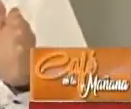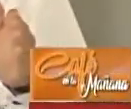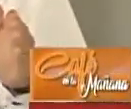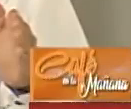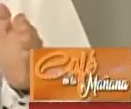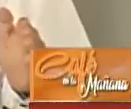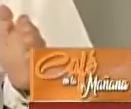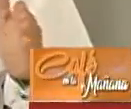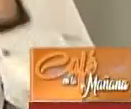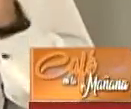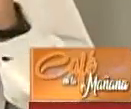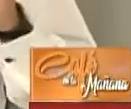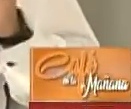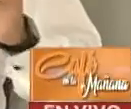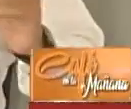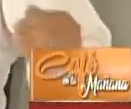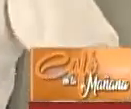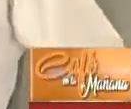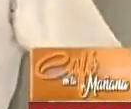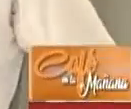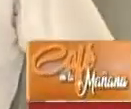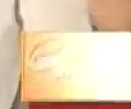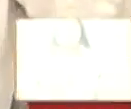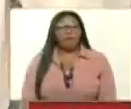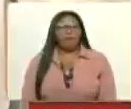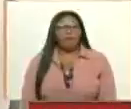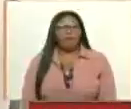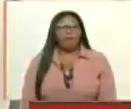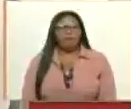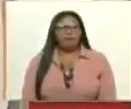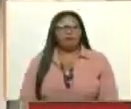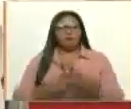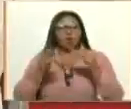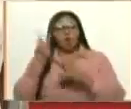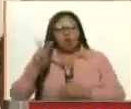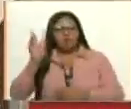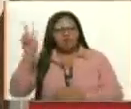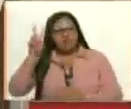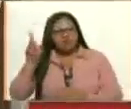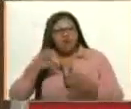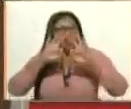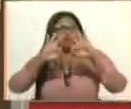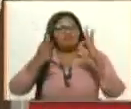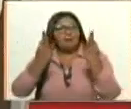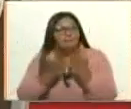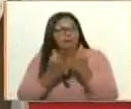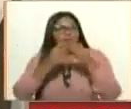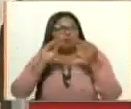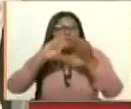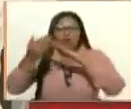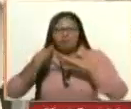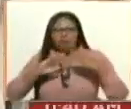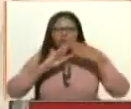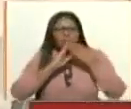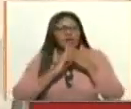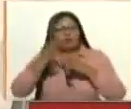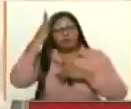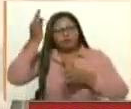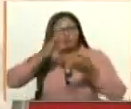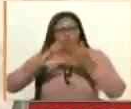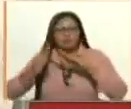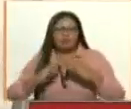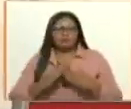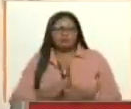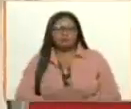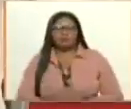menciones especiales, y sobre todo felicitaciones a todos los venezolanos y venezolanas, a las familias, a las comunas, a los consejos comunales,